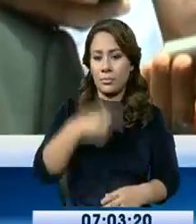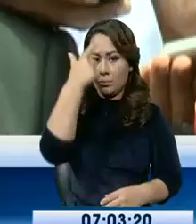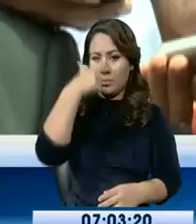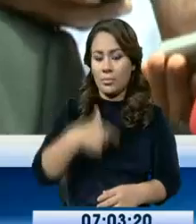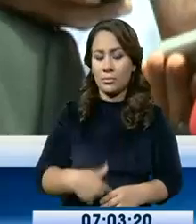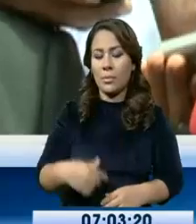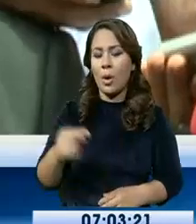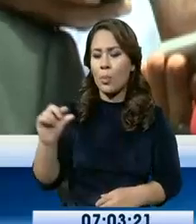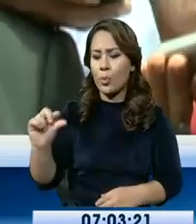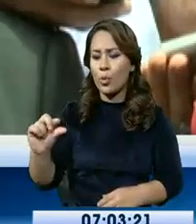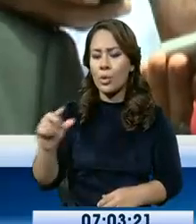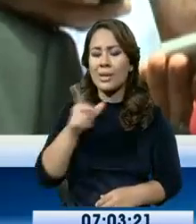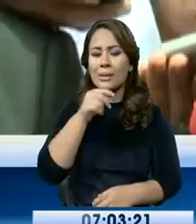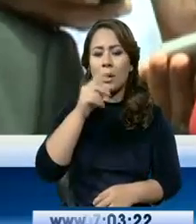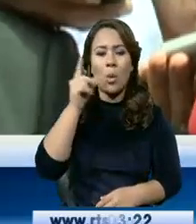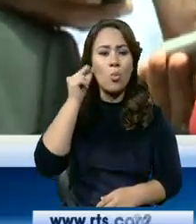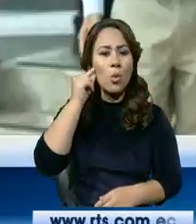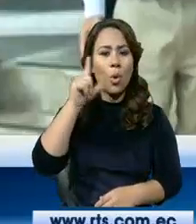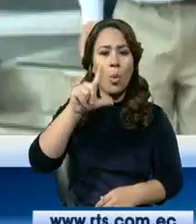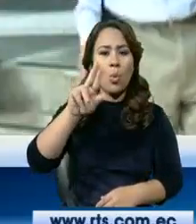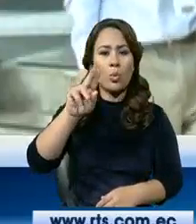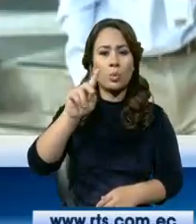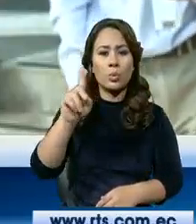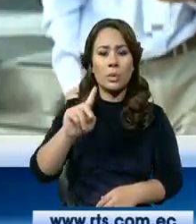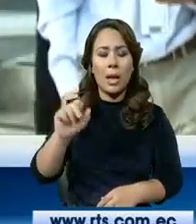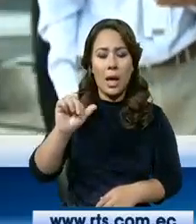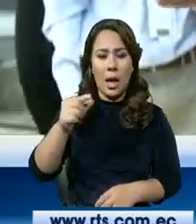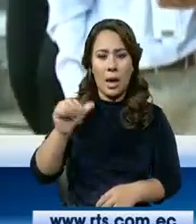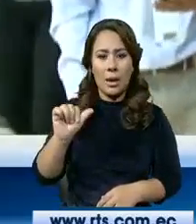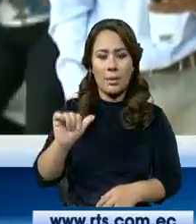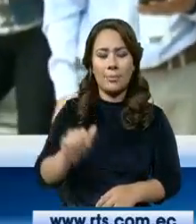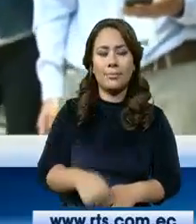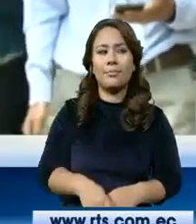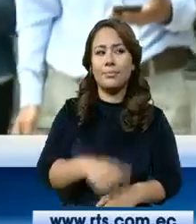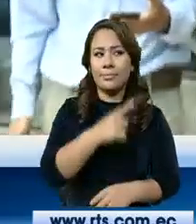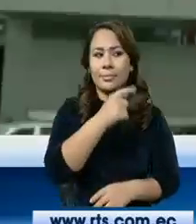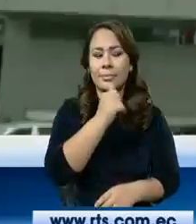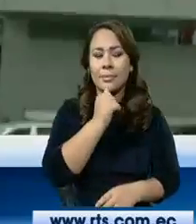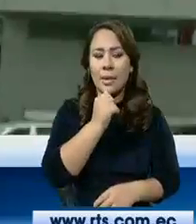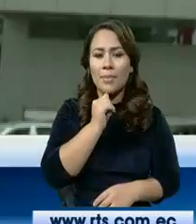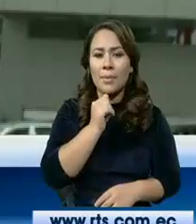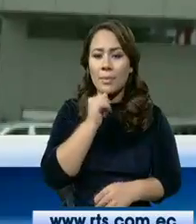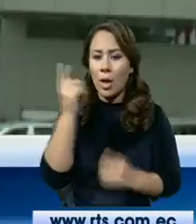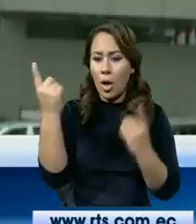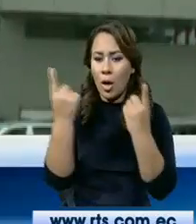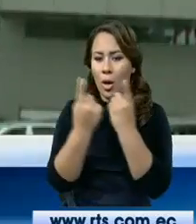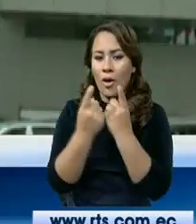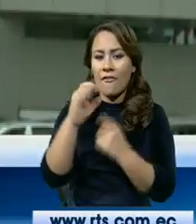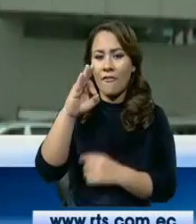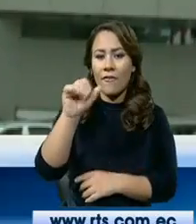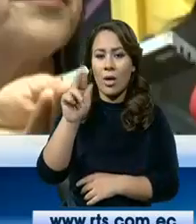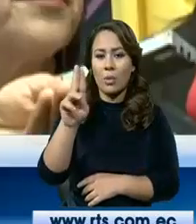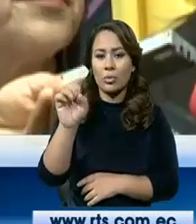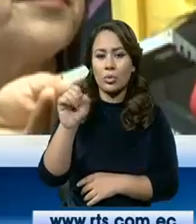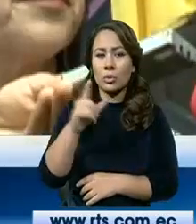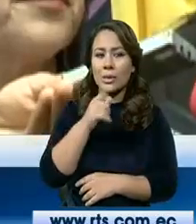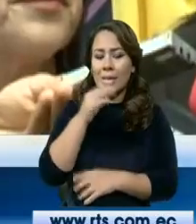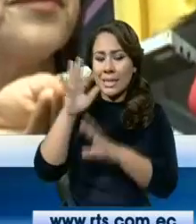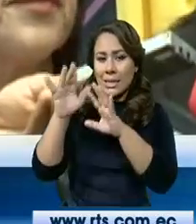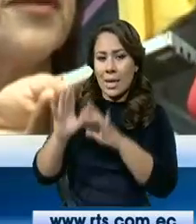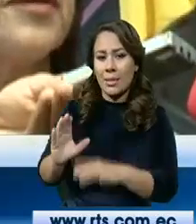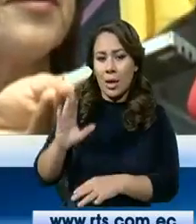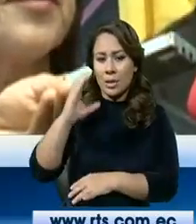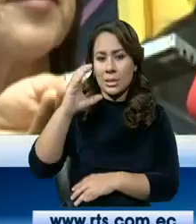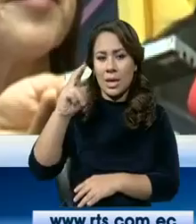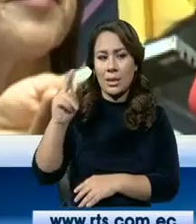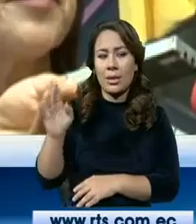tiene menor puntaje sin duda es la señora Luzaro, ¿no? Fue recibida de forma reservada por Fausto Holguín, secretario del CNE. Él ha puesto ya